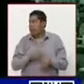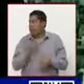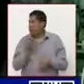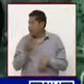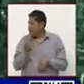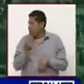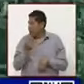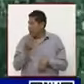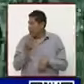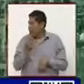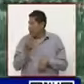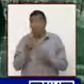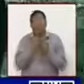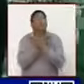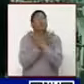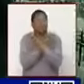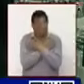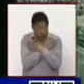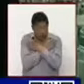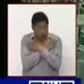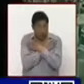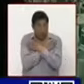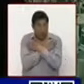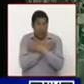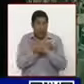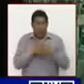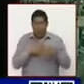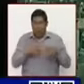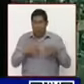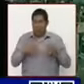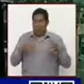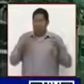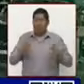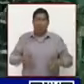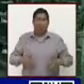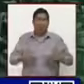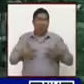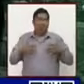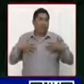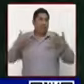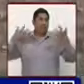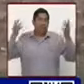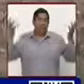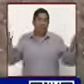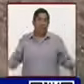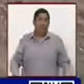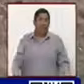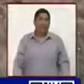que el cementerio comienza a cobrar vida. ¿Vida? Acá, sí.